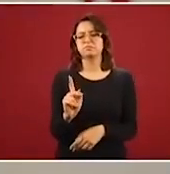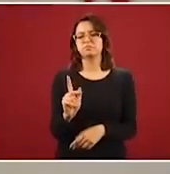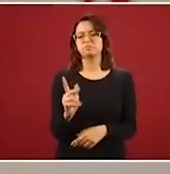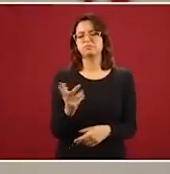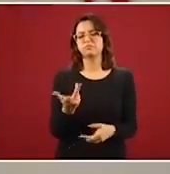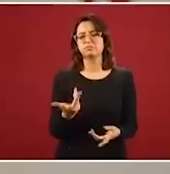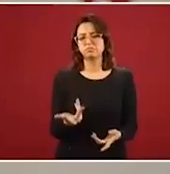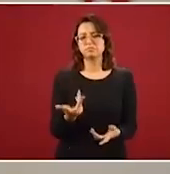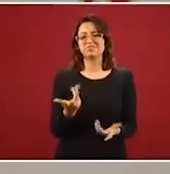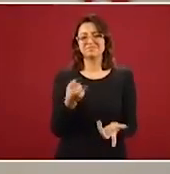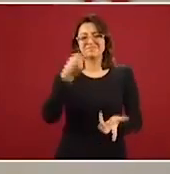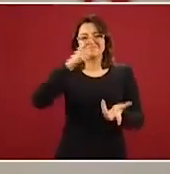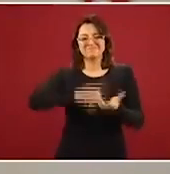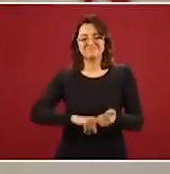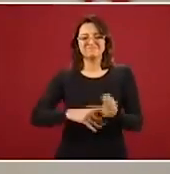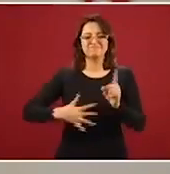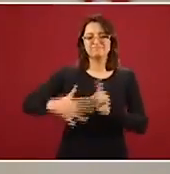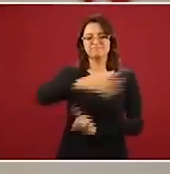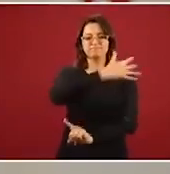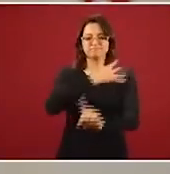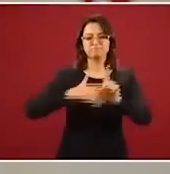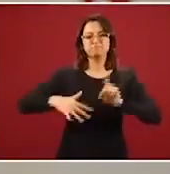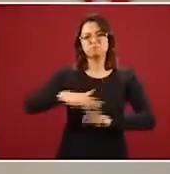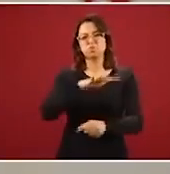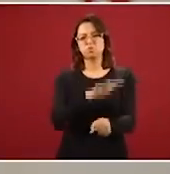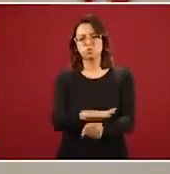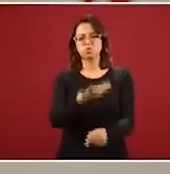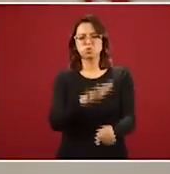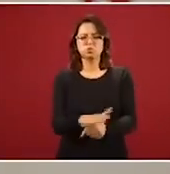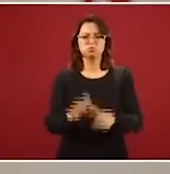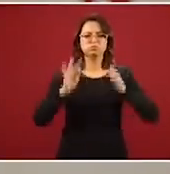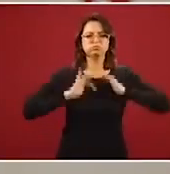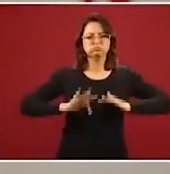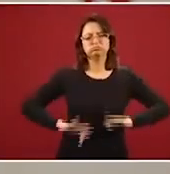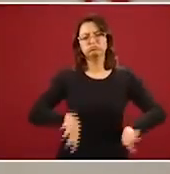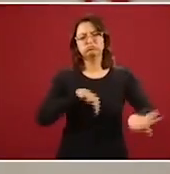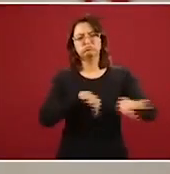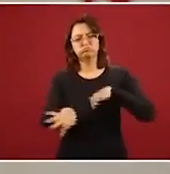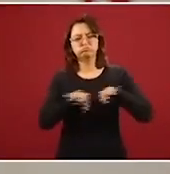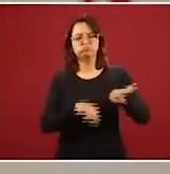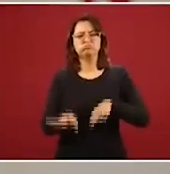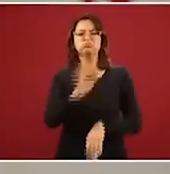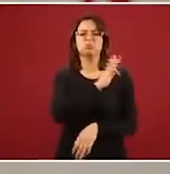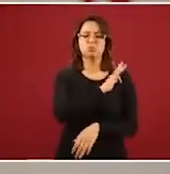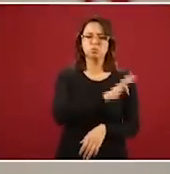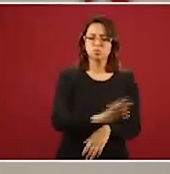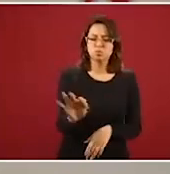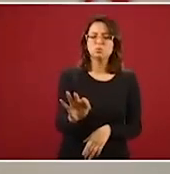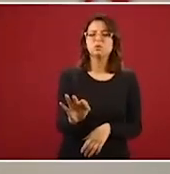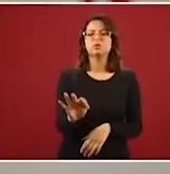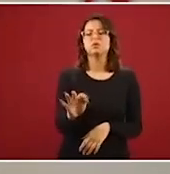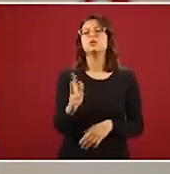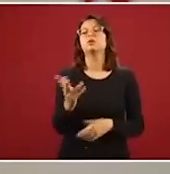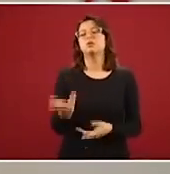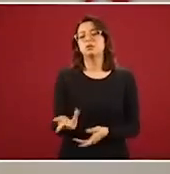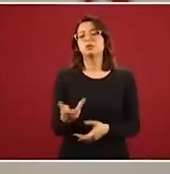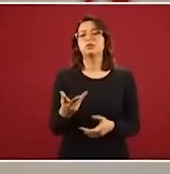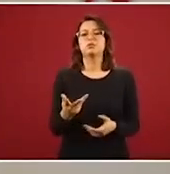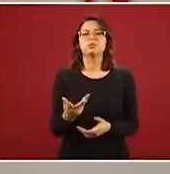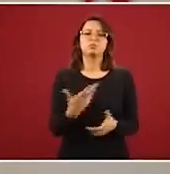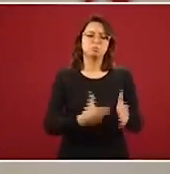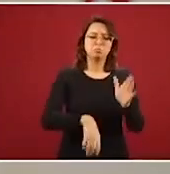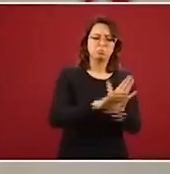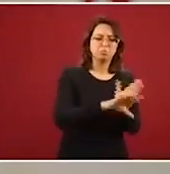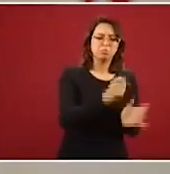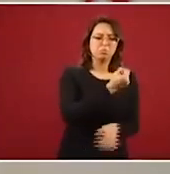pues las condiciones para poder trabajar. Ustedes lo van a observar, hay áreas de salud para